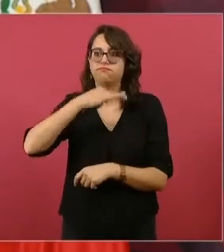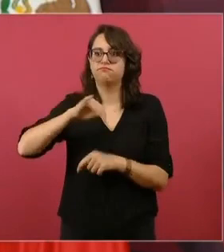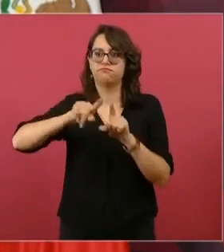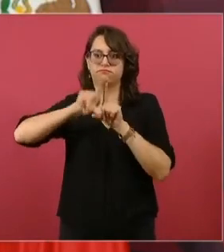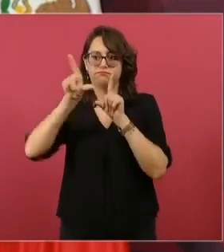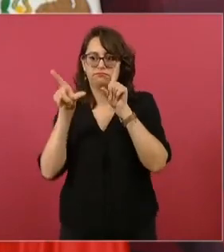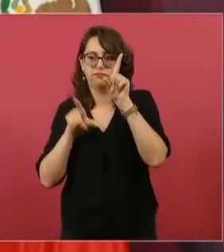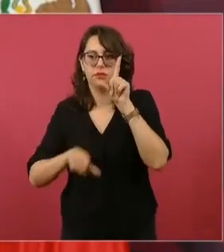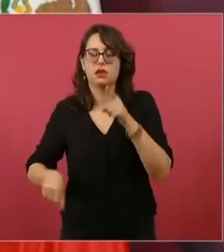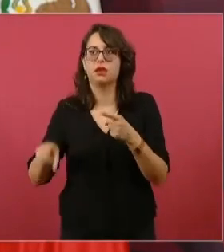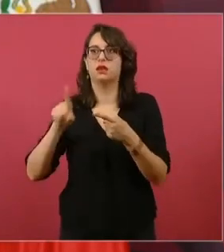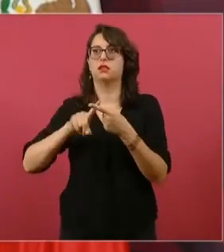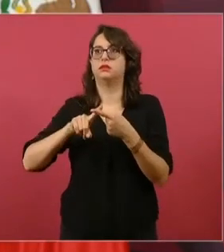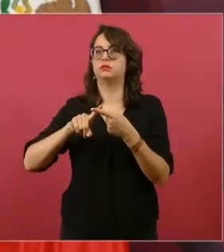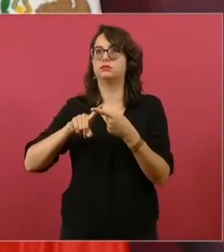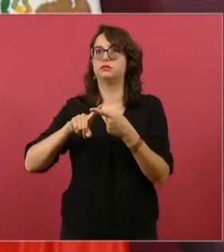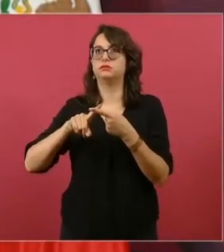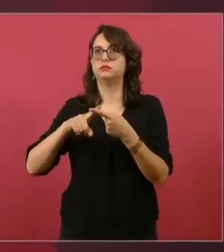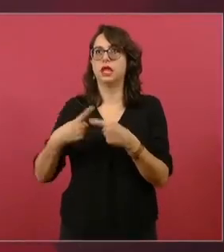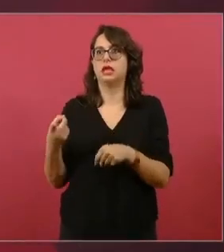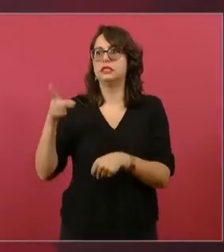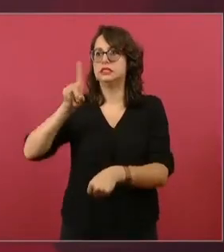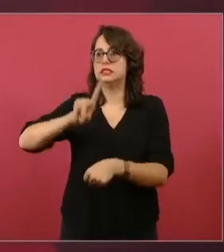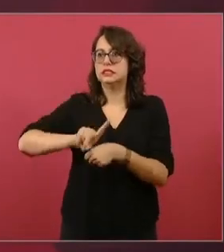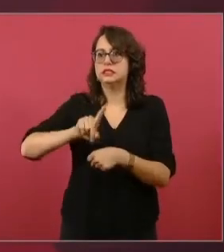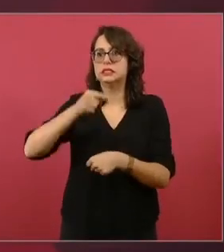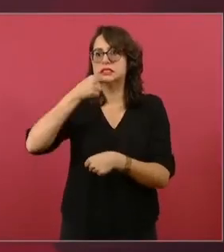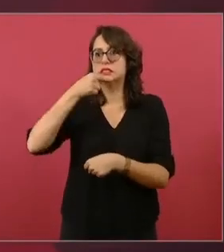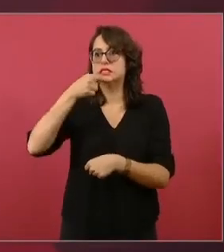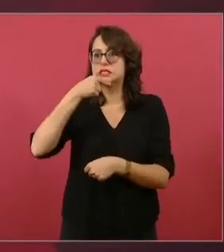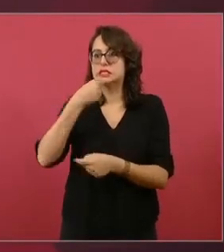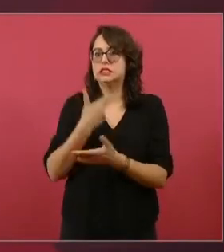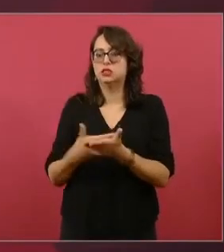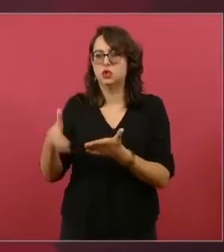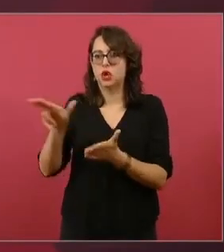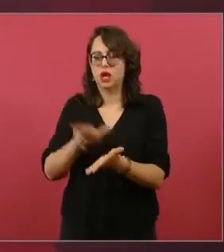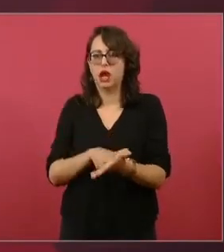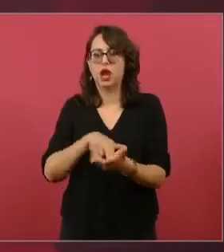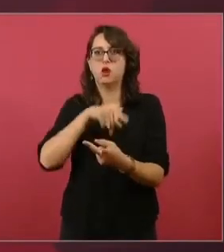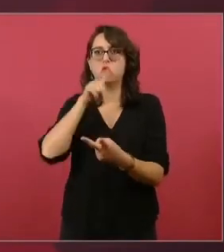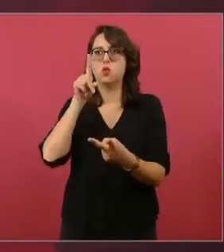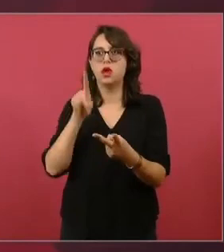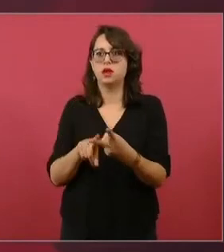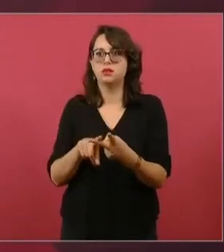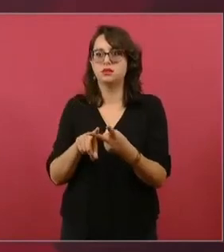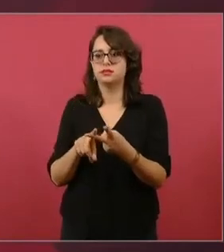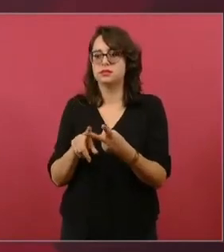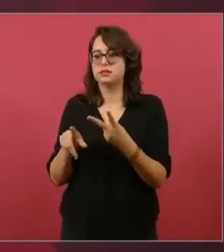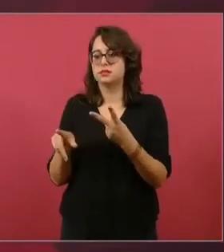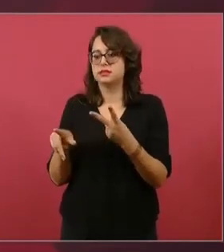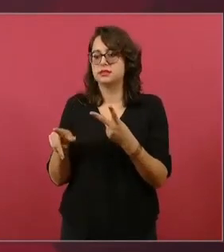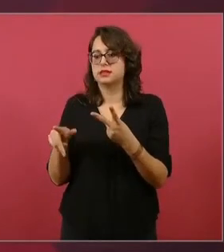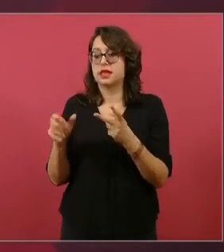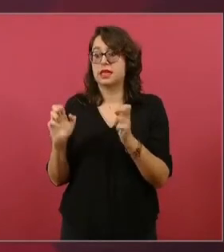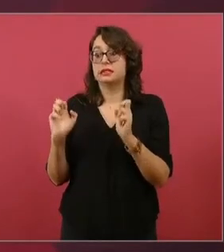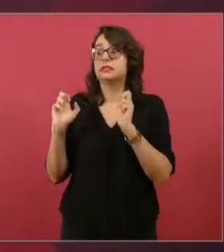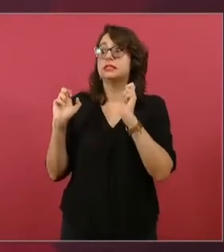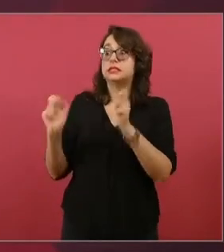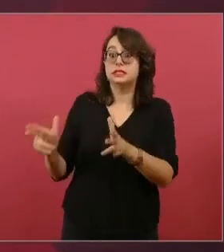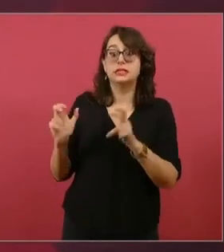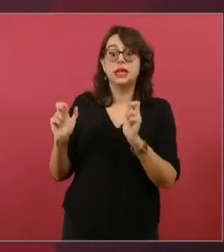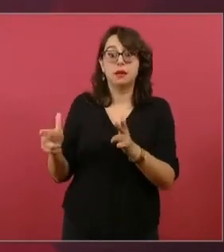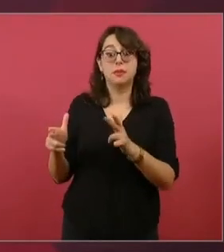Tengo que ir a Chiapas el 14, que se cumplen 200 años de